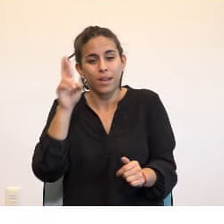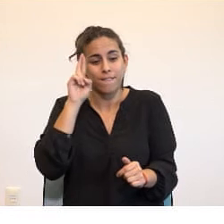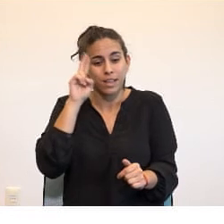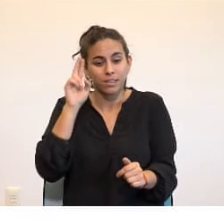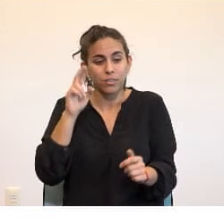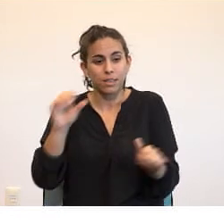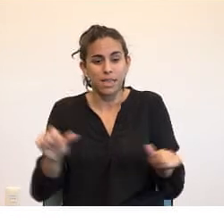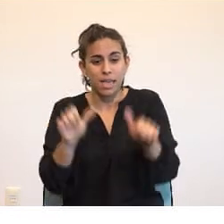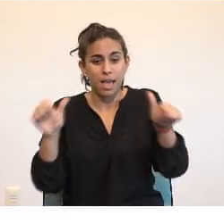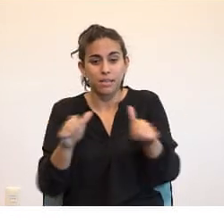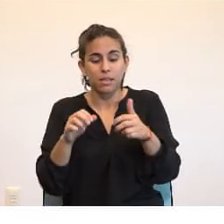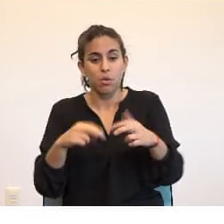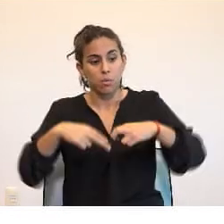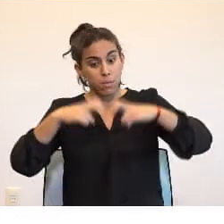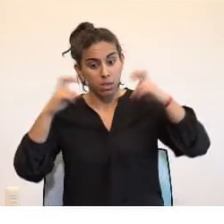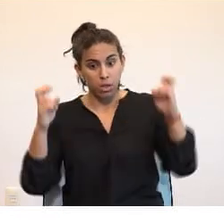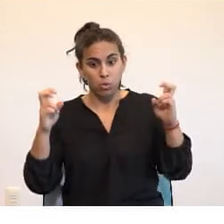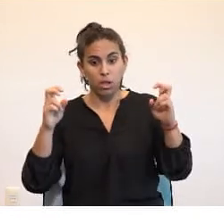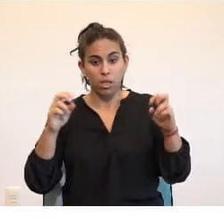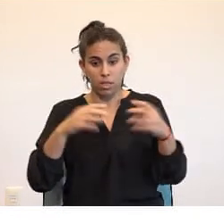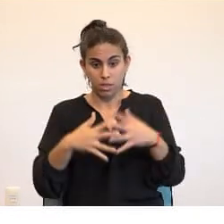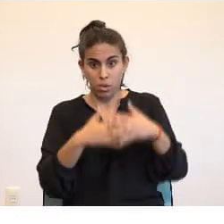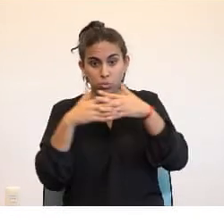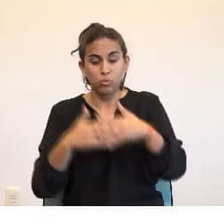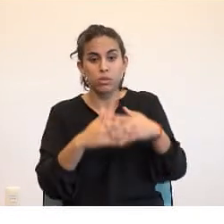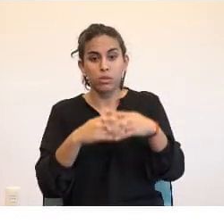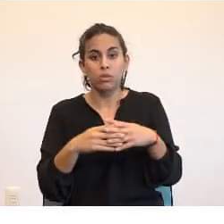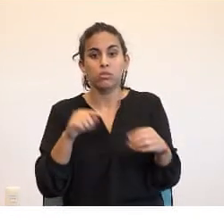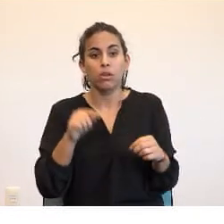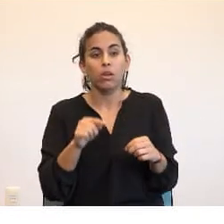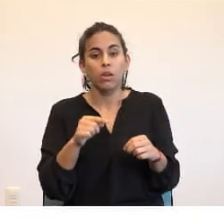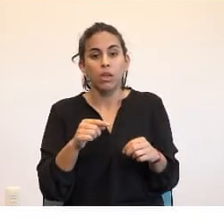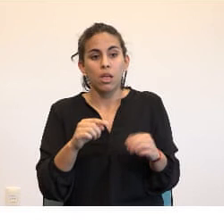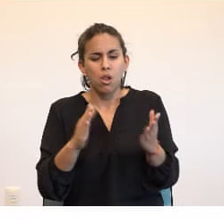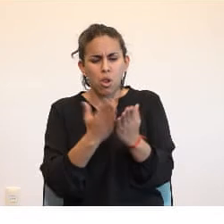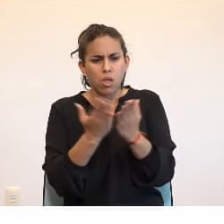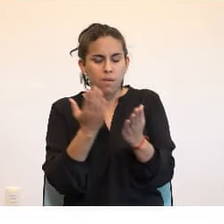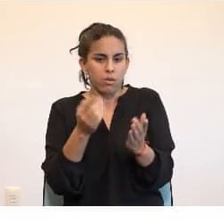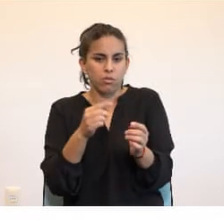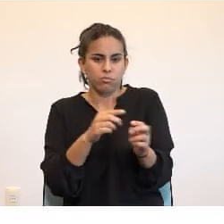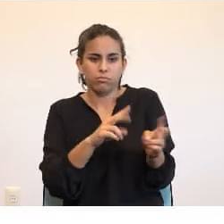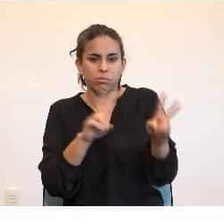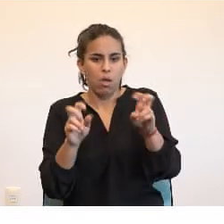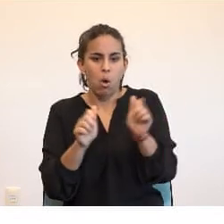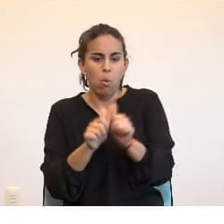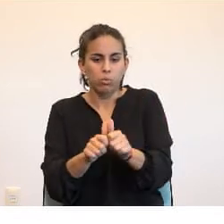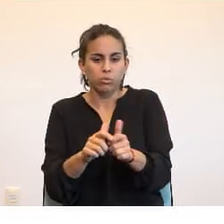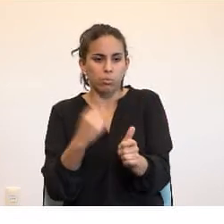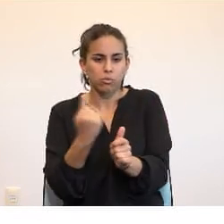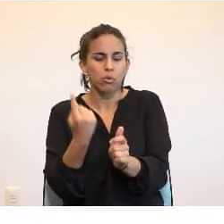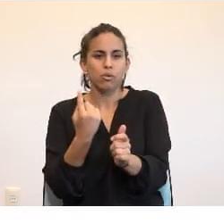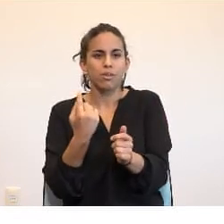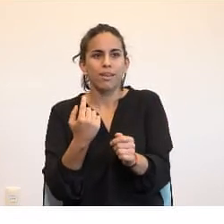una investigadora norteamericana, Sherry Turkle, que dice en su libro Together Alone que estamos conectados